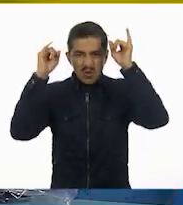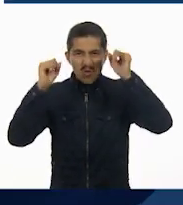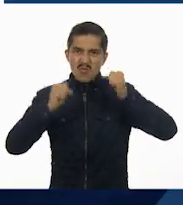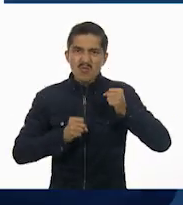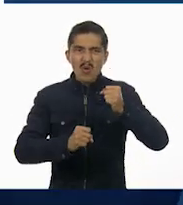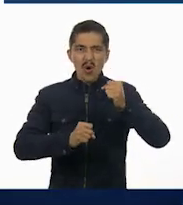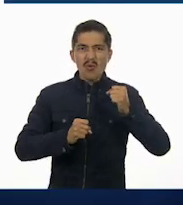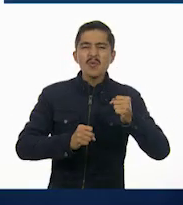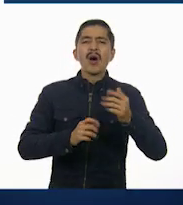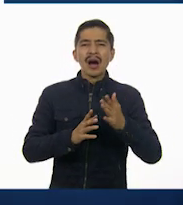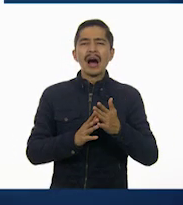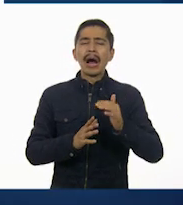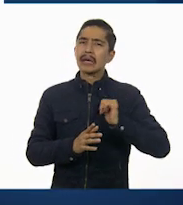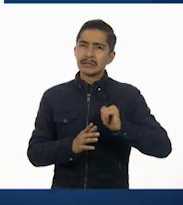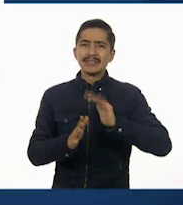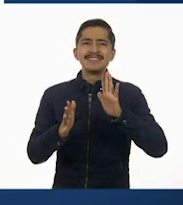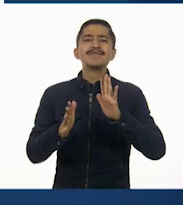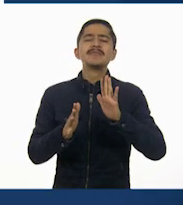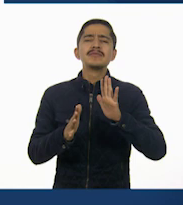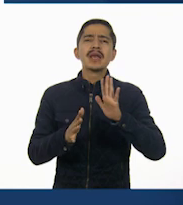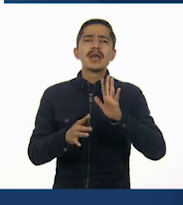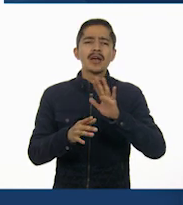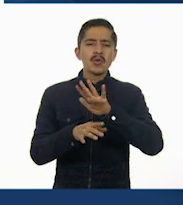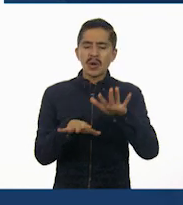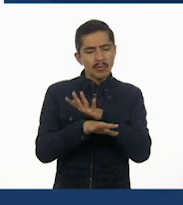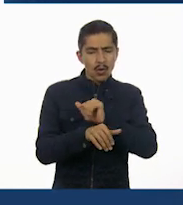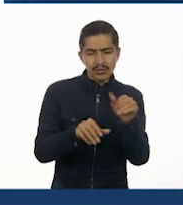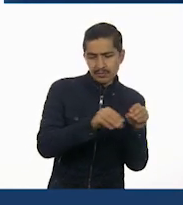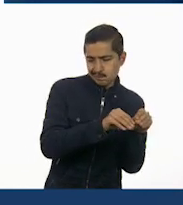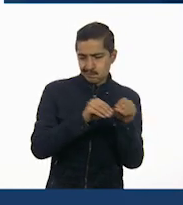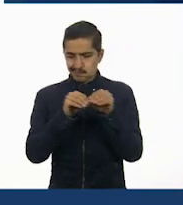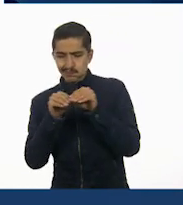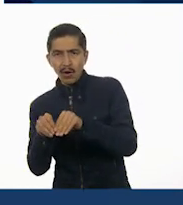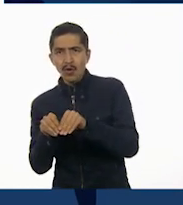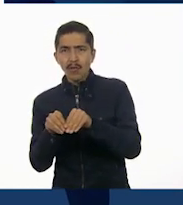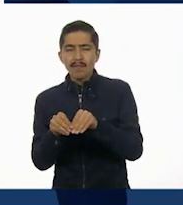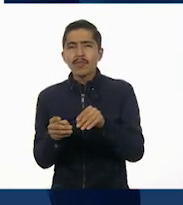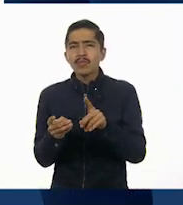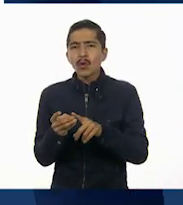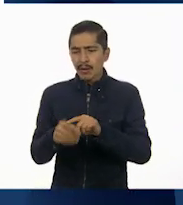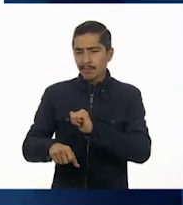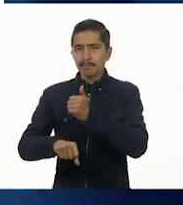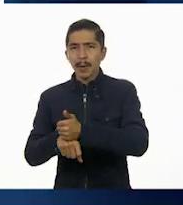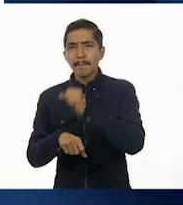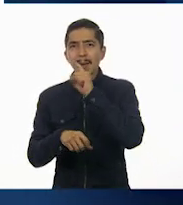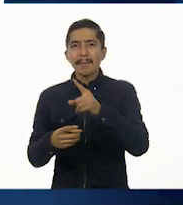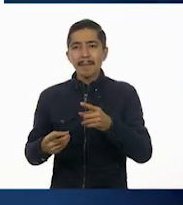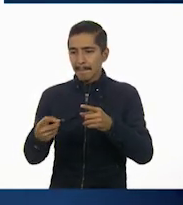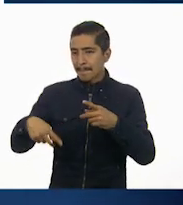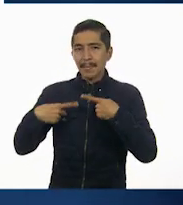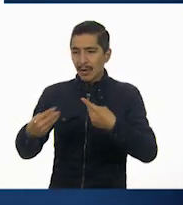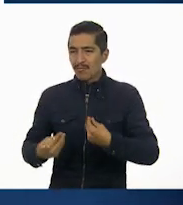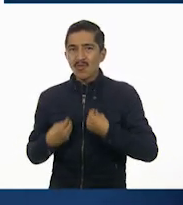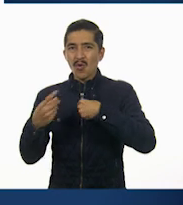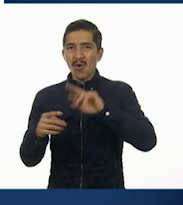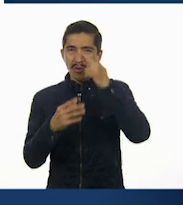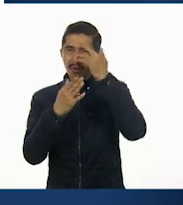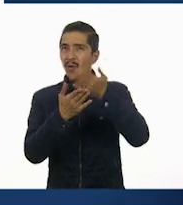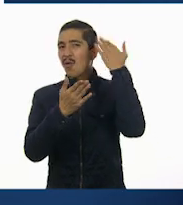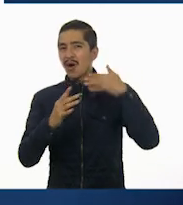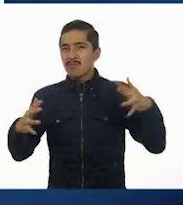su padre y su hijo a un nuevo territorio, donde se establecen con los demás sobrevivientes de la guerra de